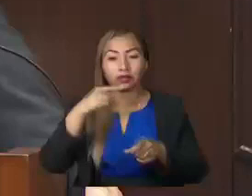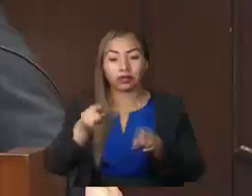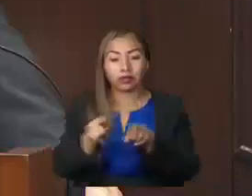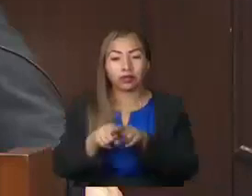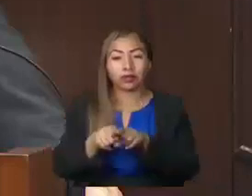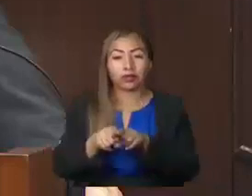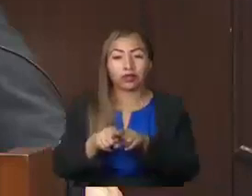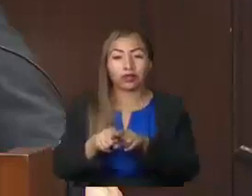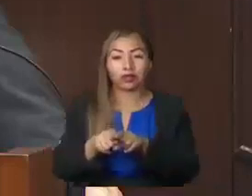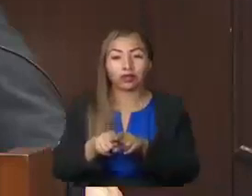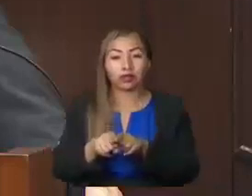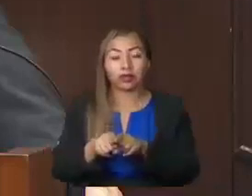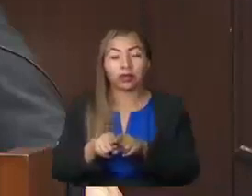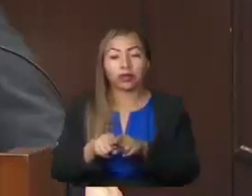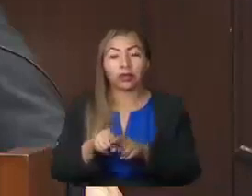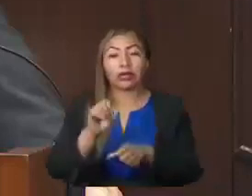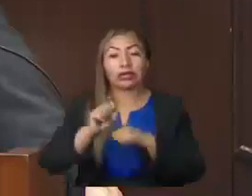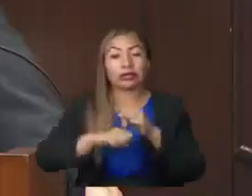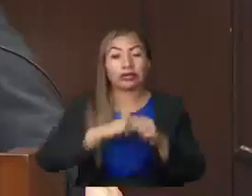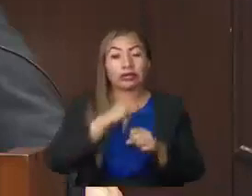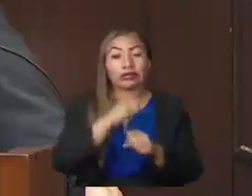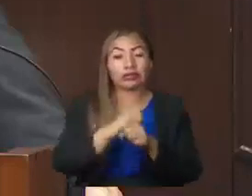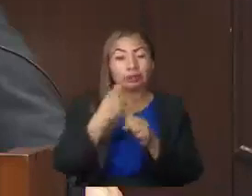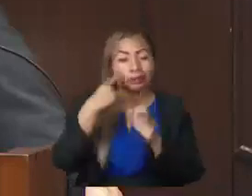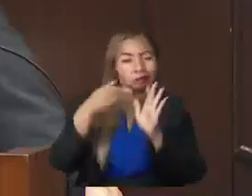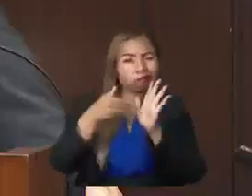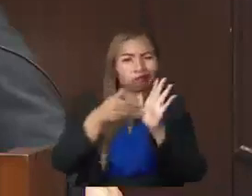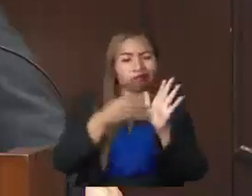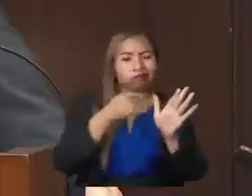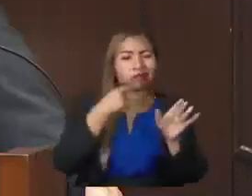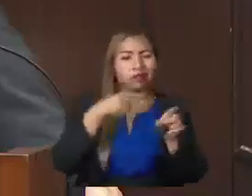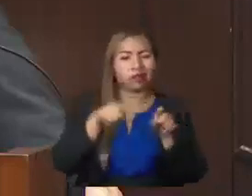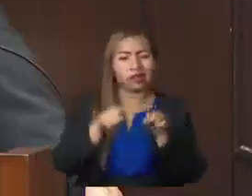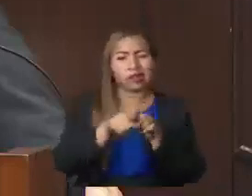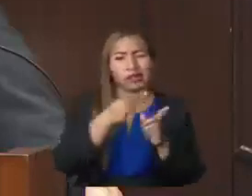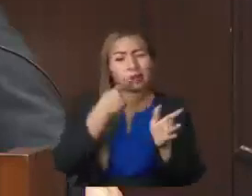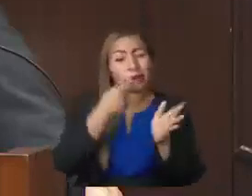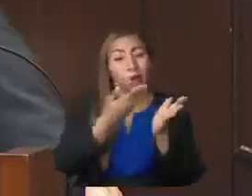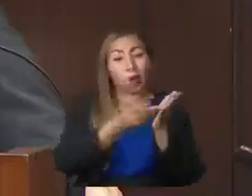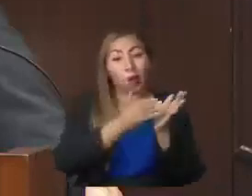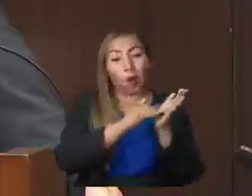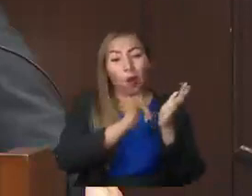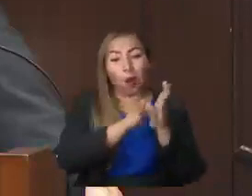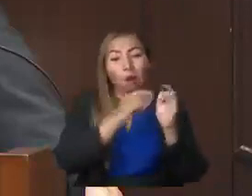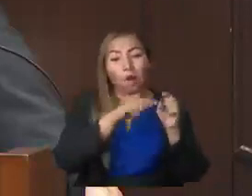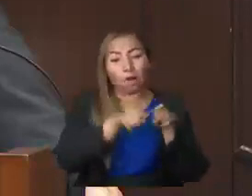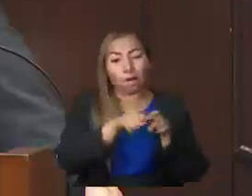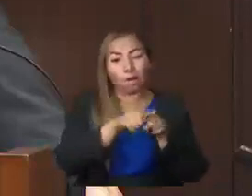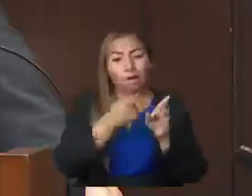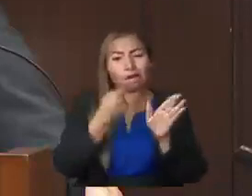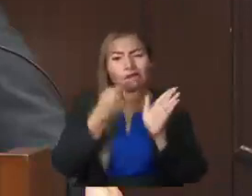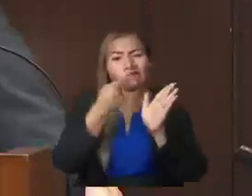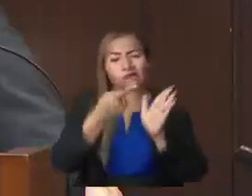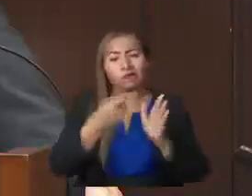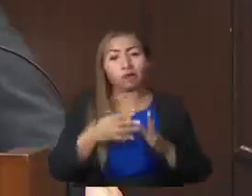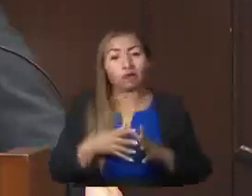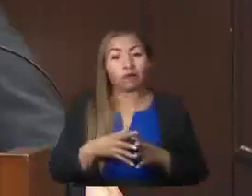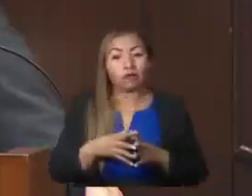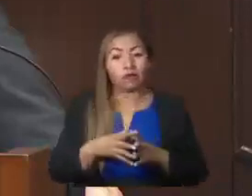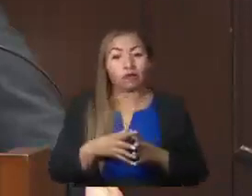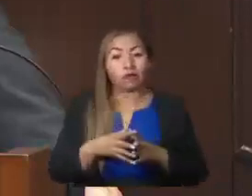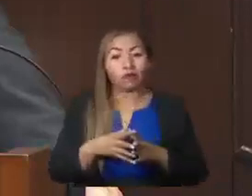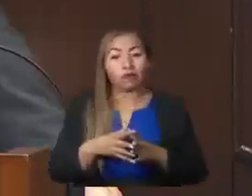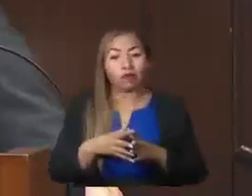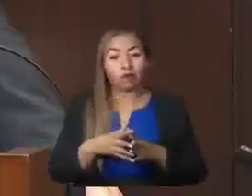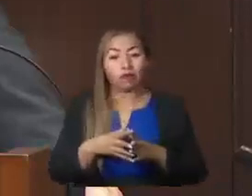5 años en la publicación en la Gaceta Oficial del fallo que declaraba la